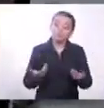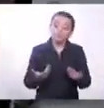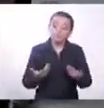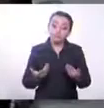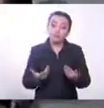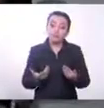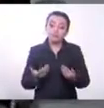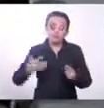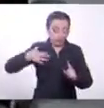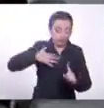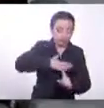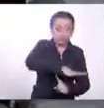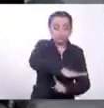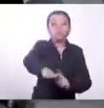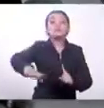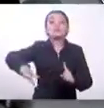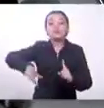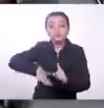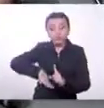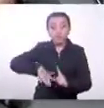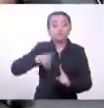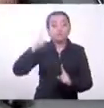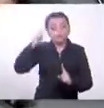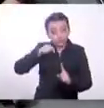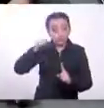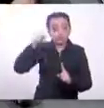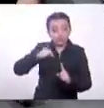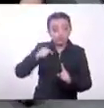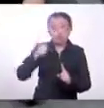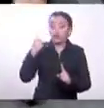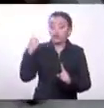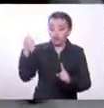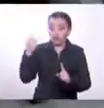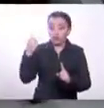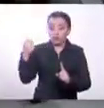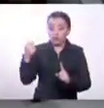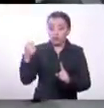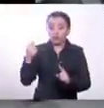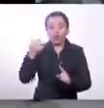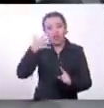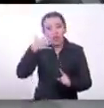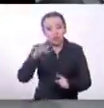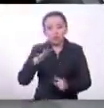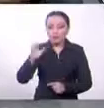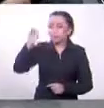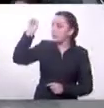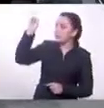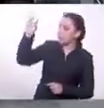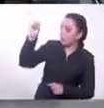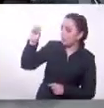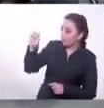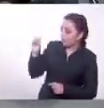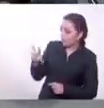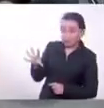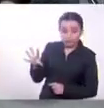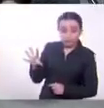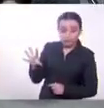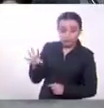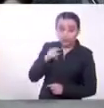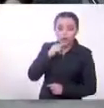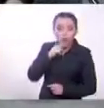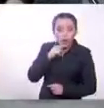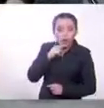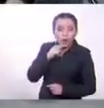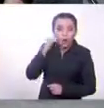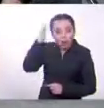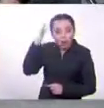contexto, el mensaje tiene que ver con imágenes, con símbolos. Claro. Por ejemplo, el semáforo, cuando vamos en una carretera, eso es muy importante.